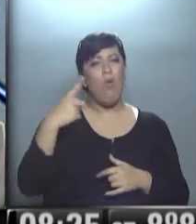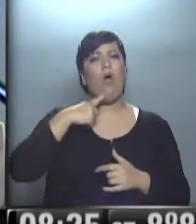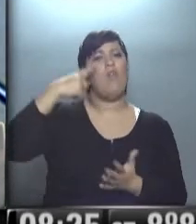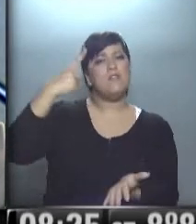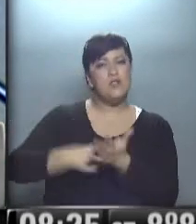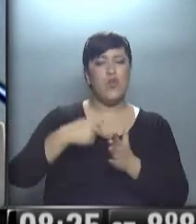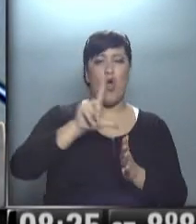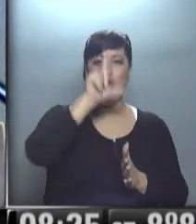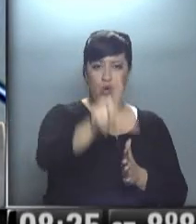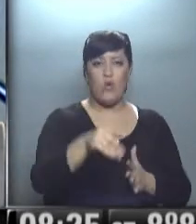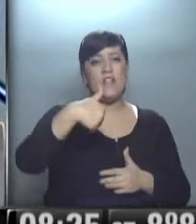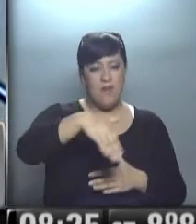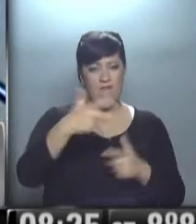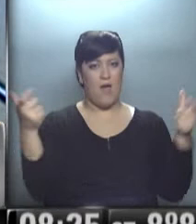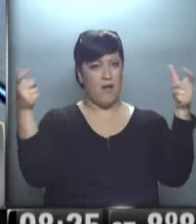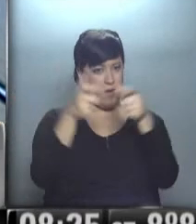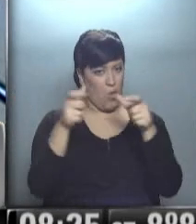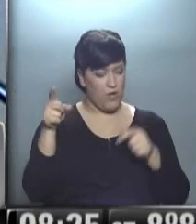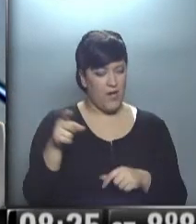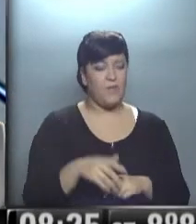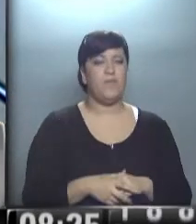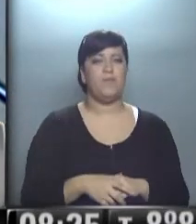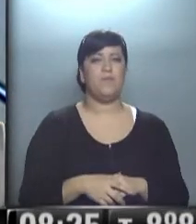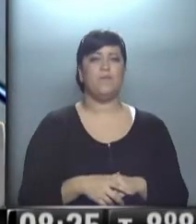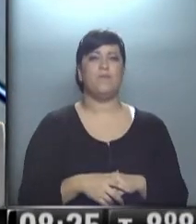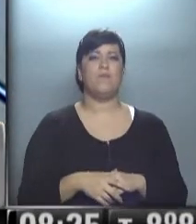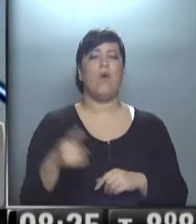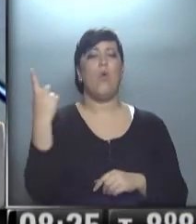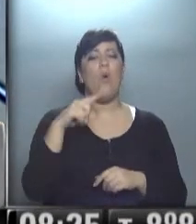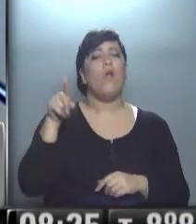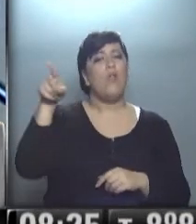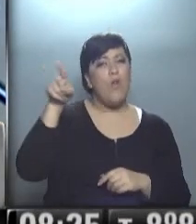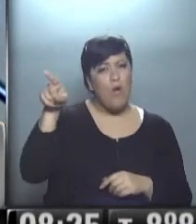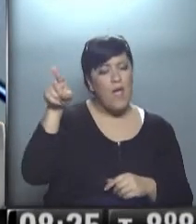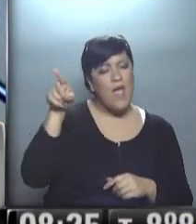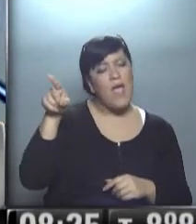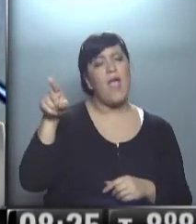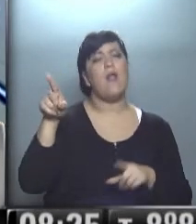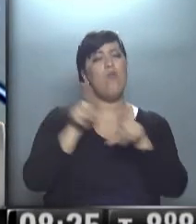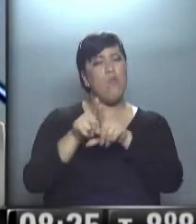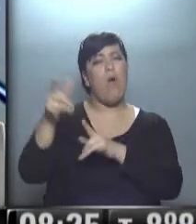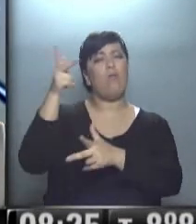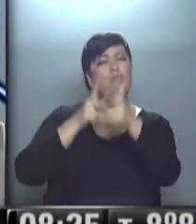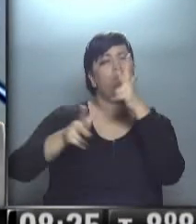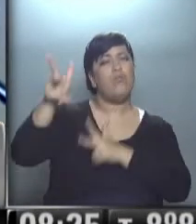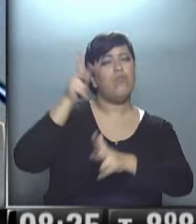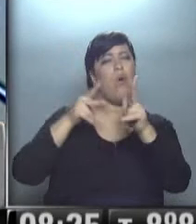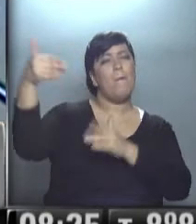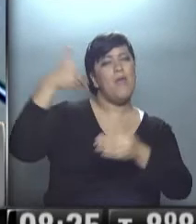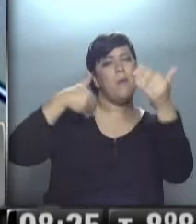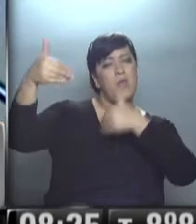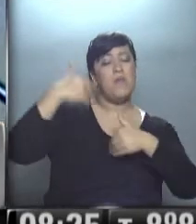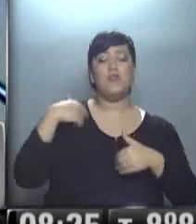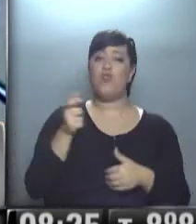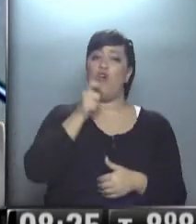reunirnos el día lunes y cuando él formule sus observaciones y yo demandas yo lo